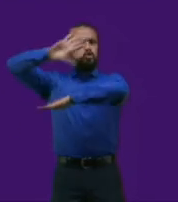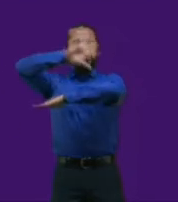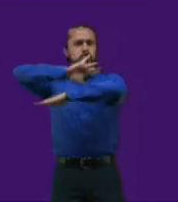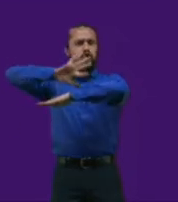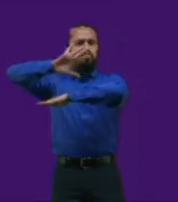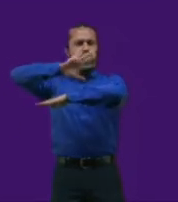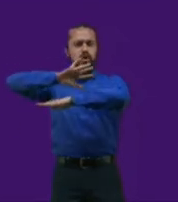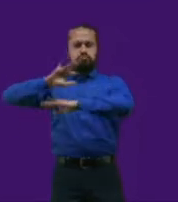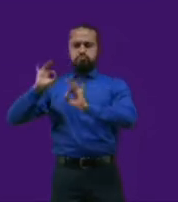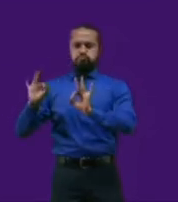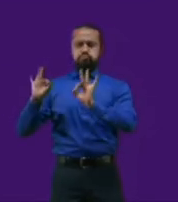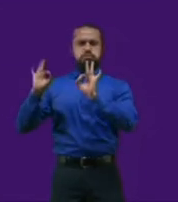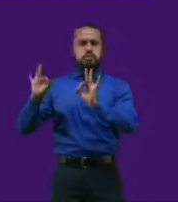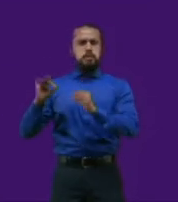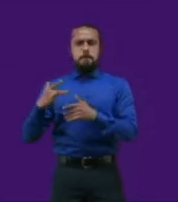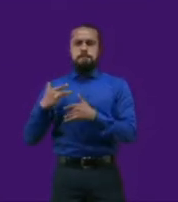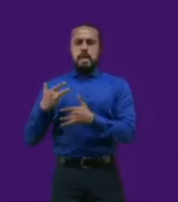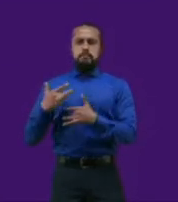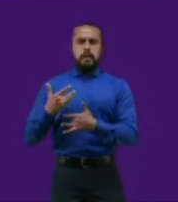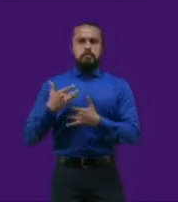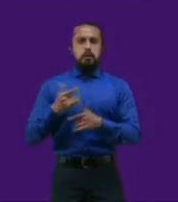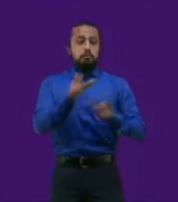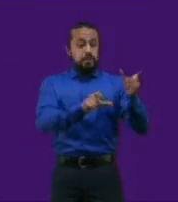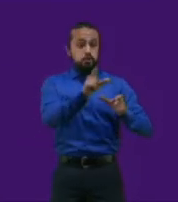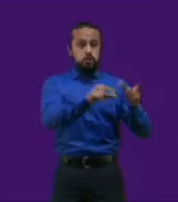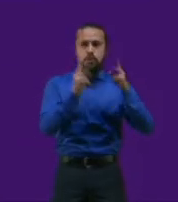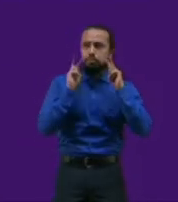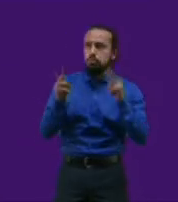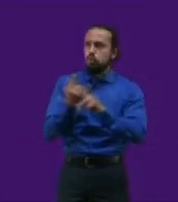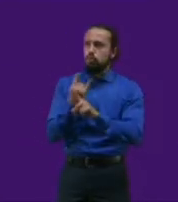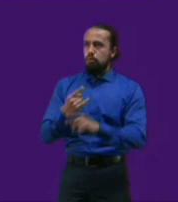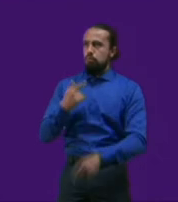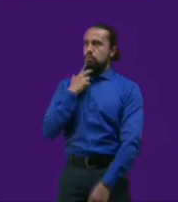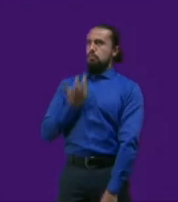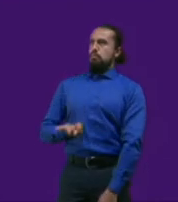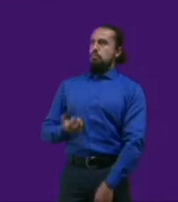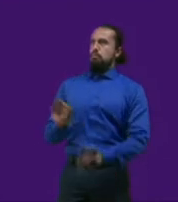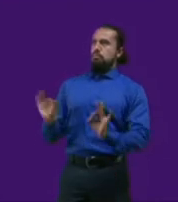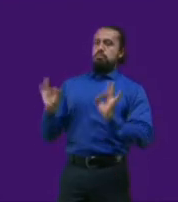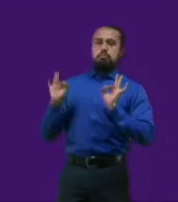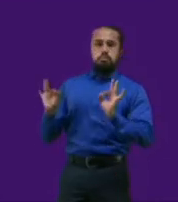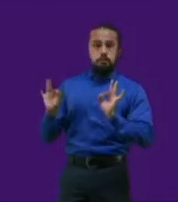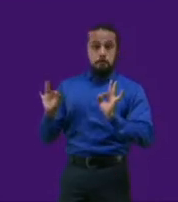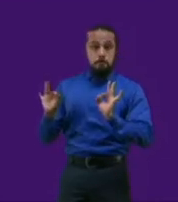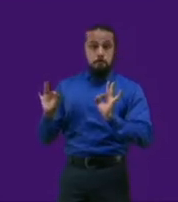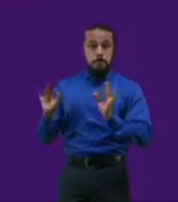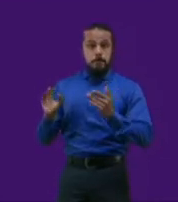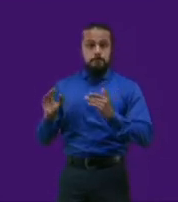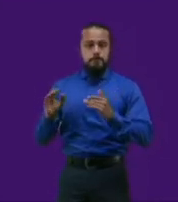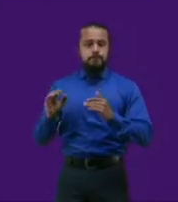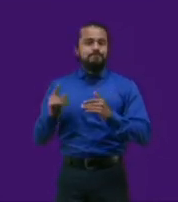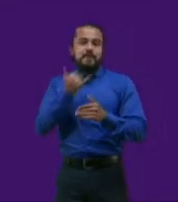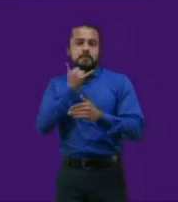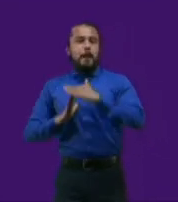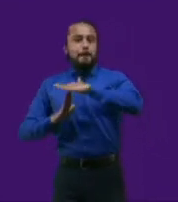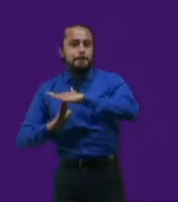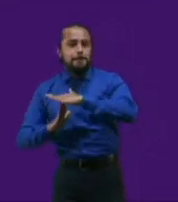que le agregaba un montón de valor, pero se frenó un poquito y no pudo continuar el